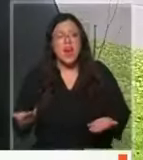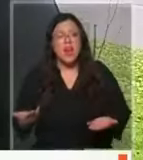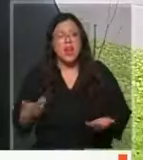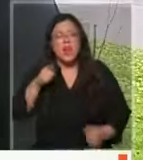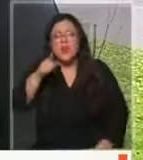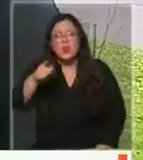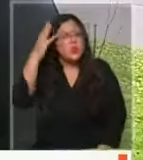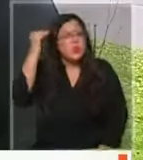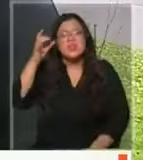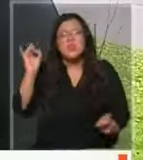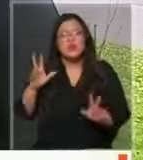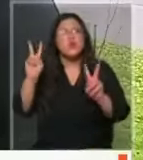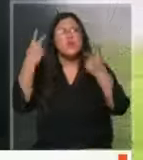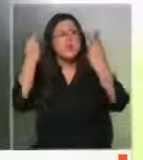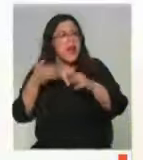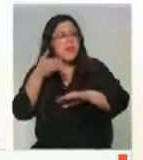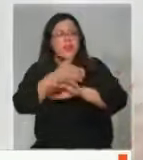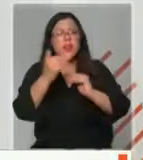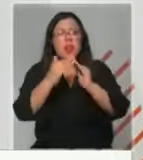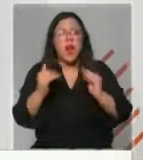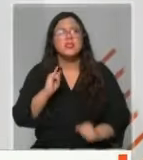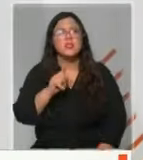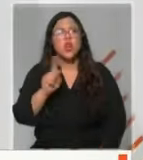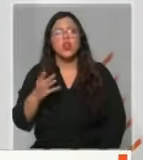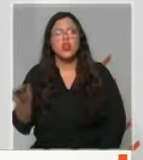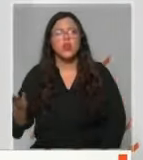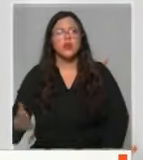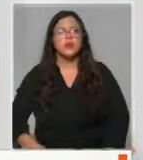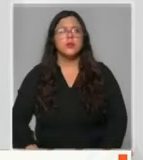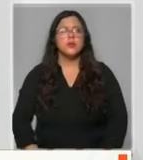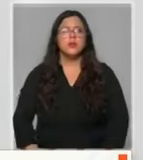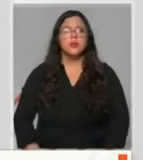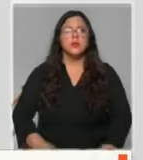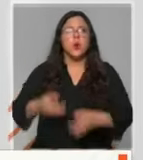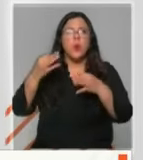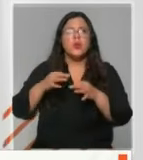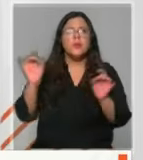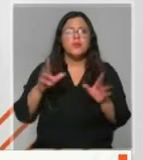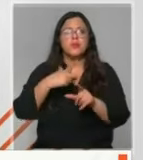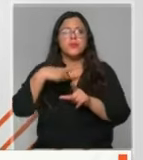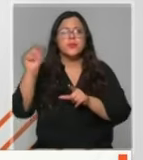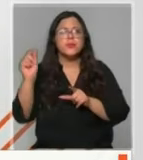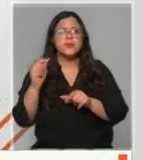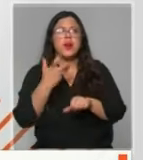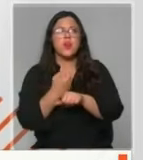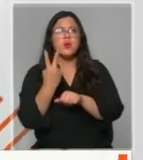sabes si vas a llegar vivo a tu casa o no. Parece que había una pareja.